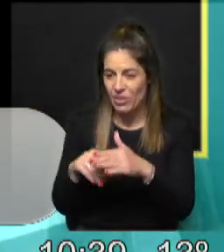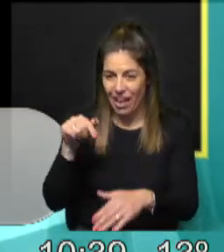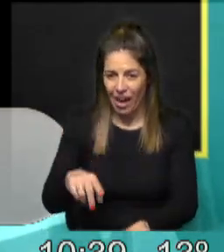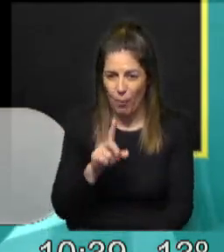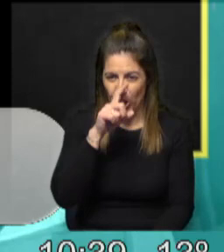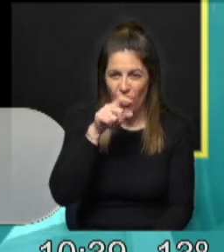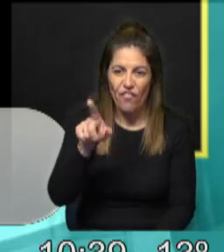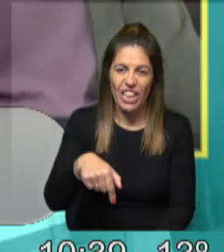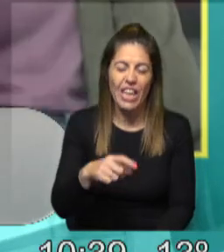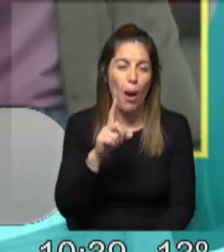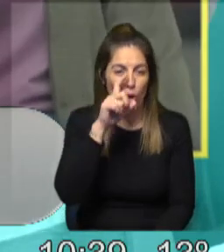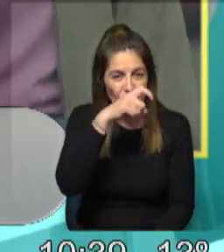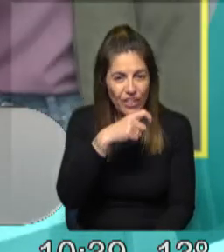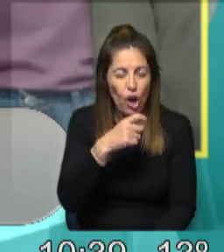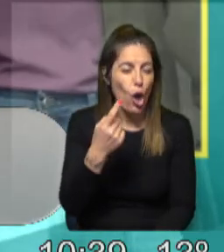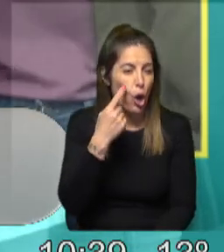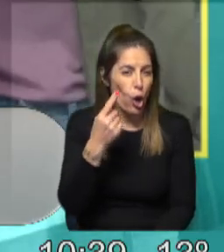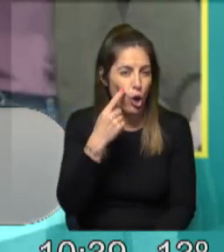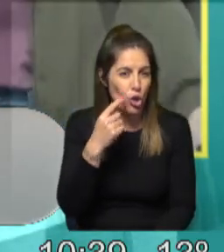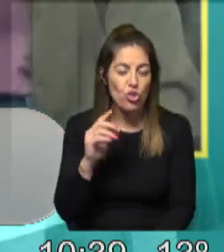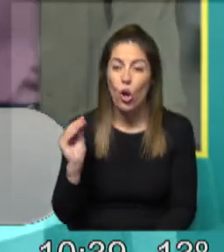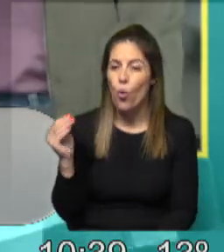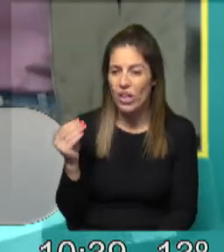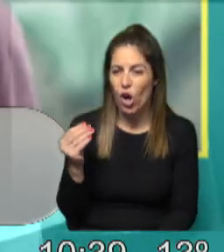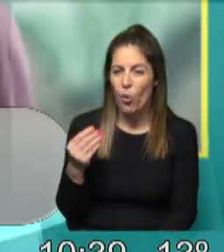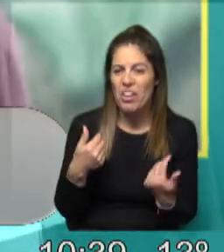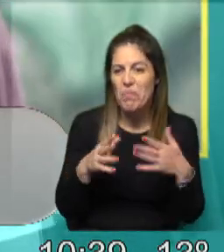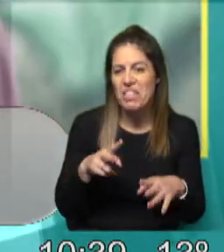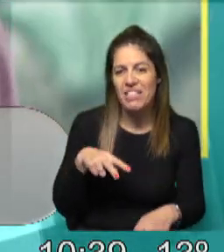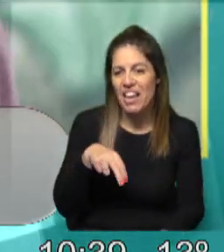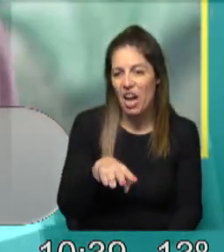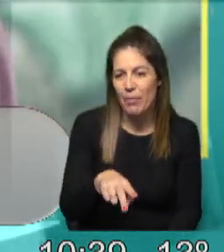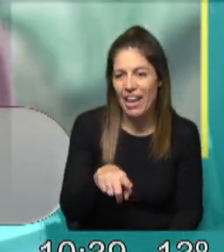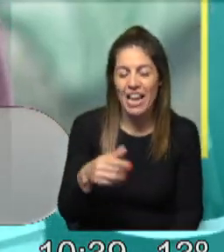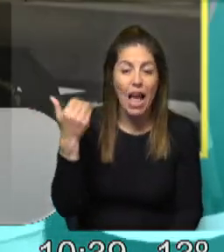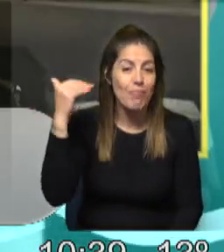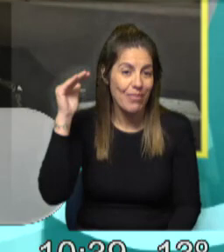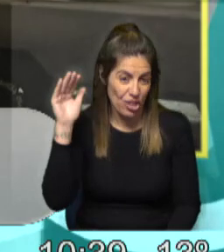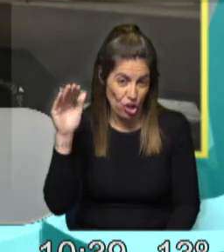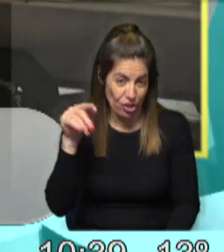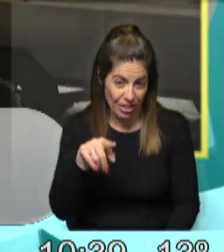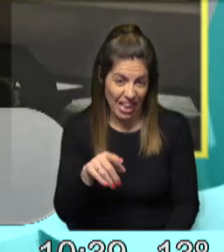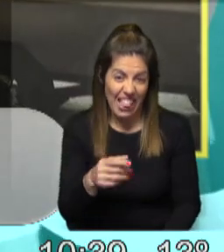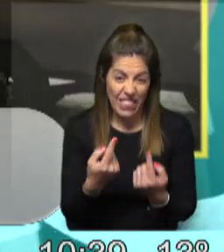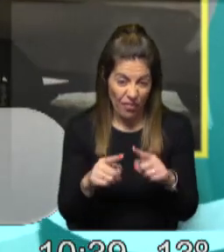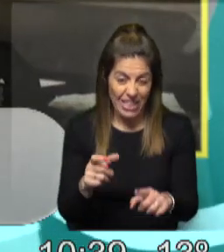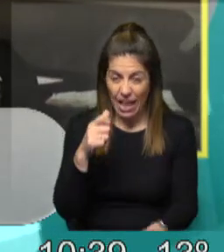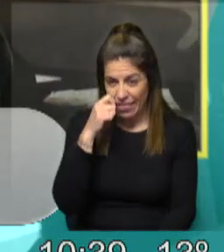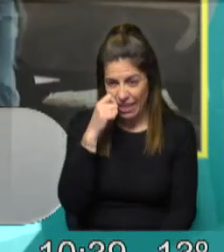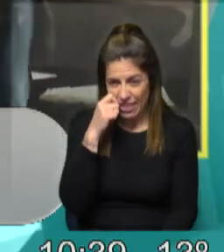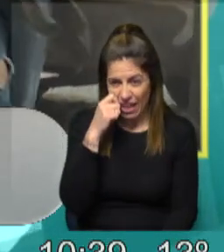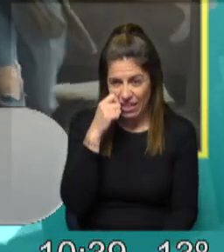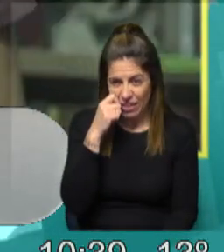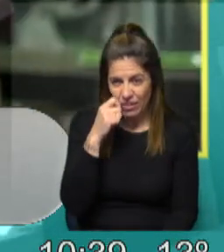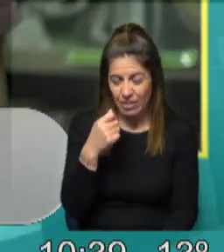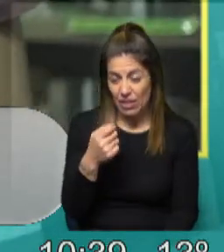Montevideo y viene a Montevideo y conoce a una chica y empiezan a caminar. Él es bastante mayor que ella, lo cual tampoco es una